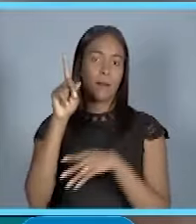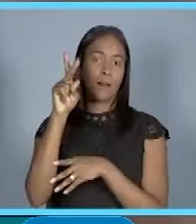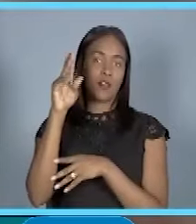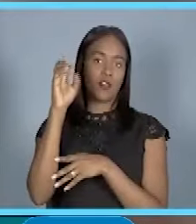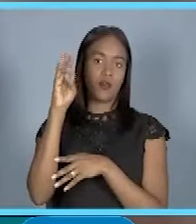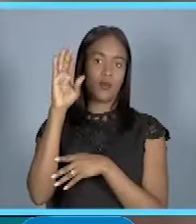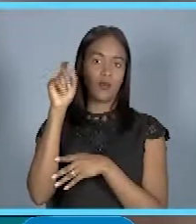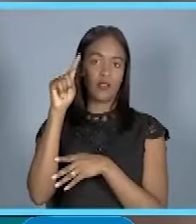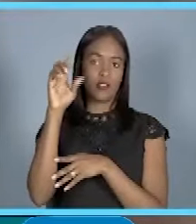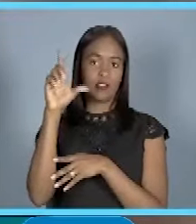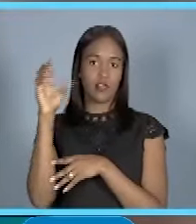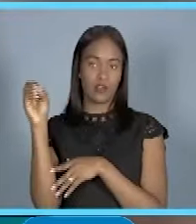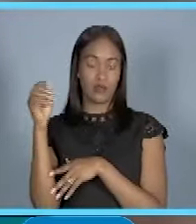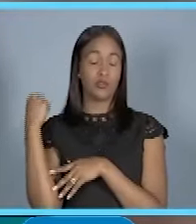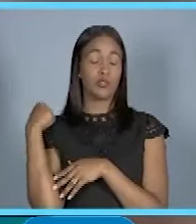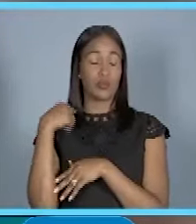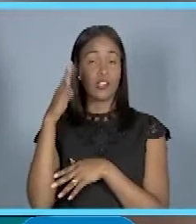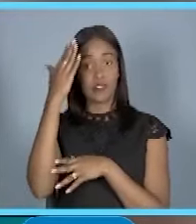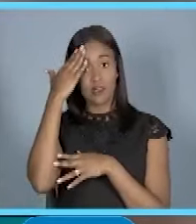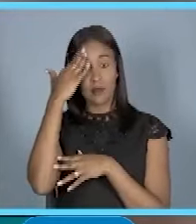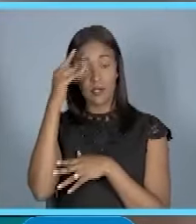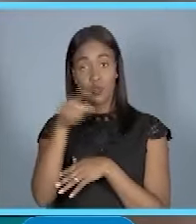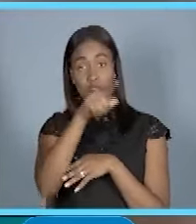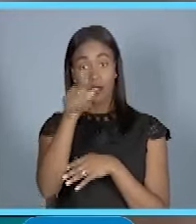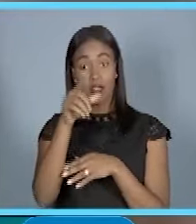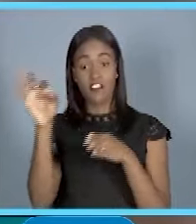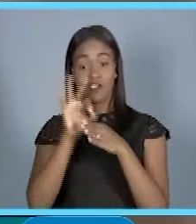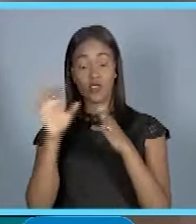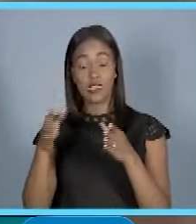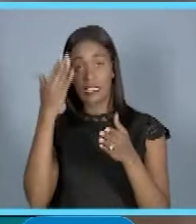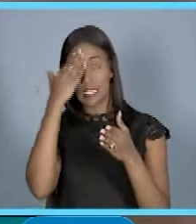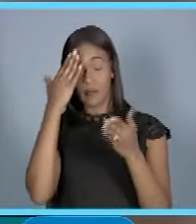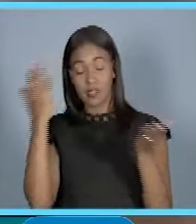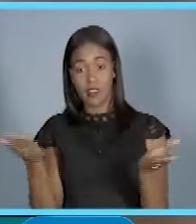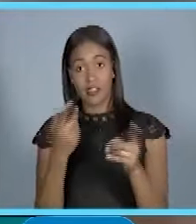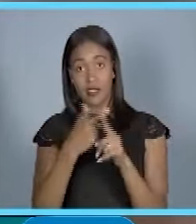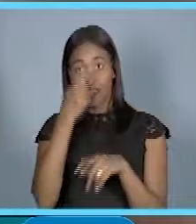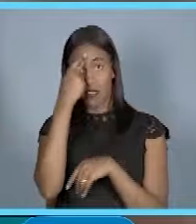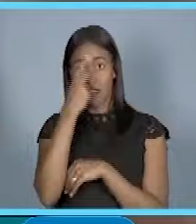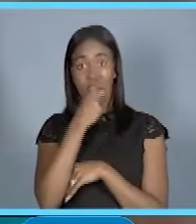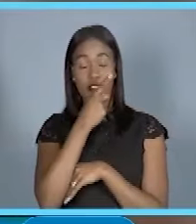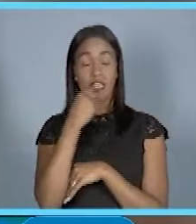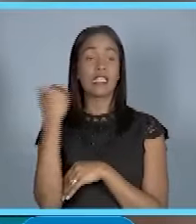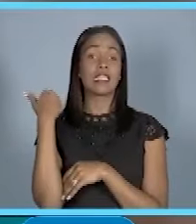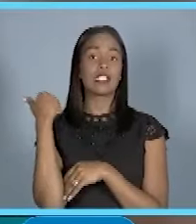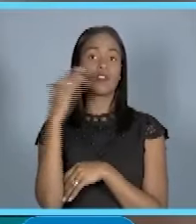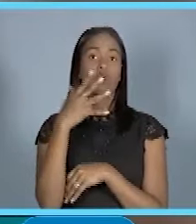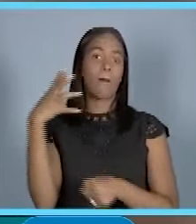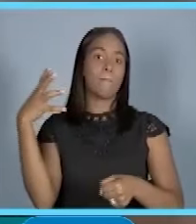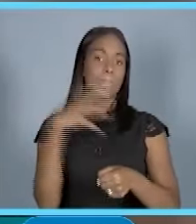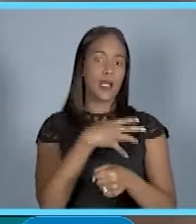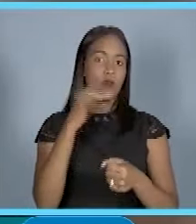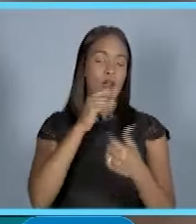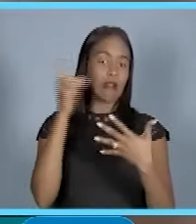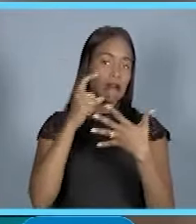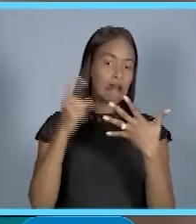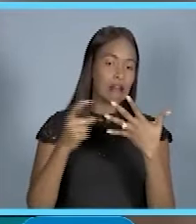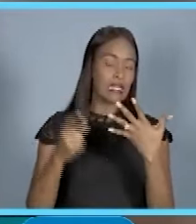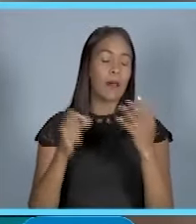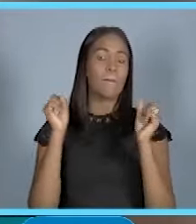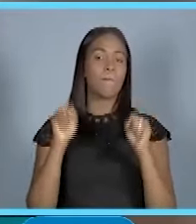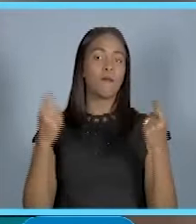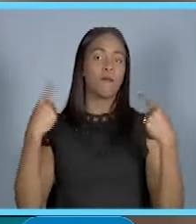Botello. Sabemos que ustedes, los grandes líderes sindicales de este país, tienen la fuerza y la necesaria y las influencias